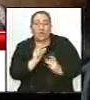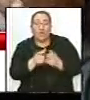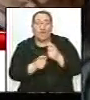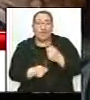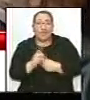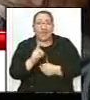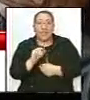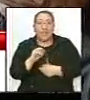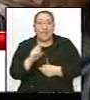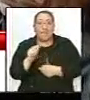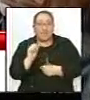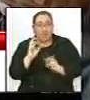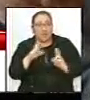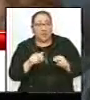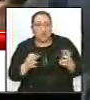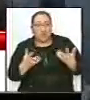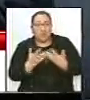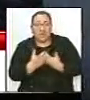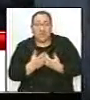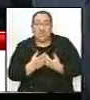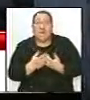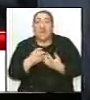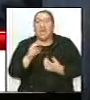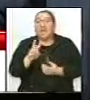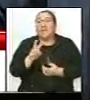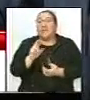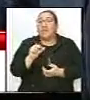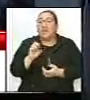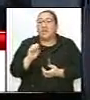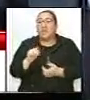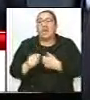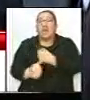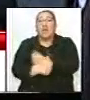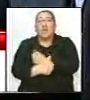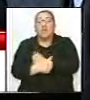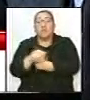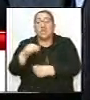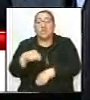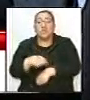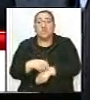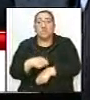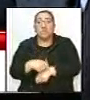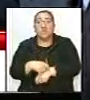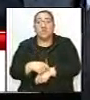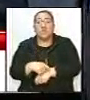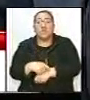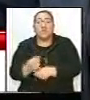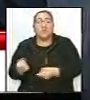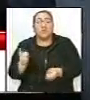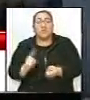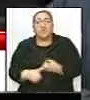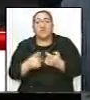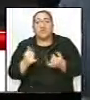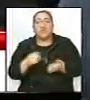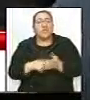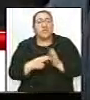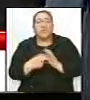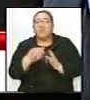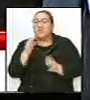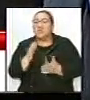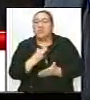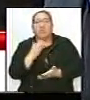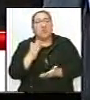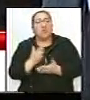congresista Dipas. El BRAE Ayacucho en estos momentos todavía se encuentra expuesto